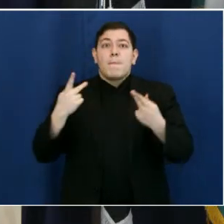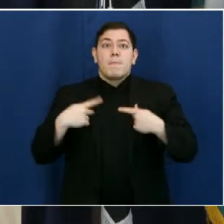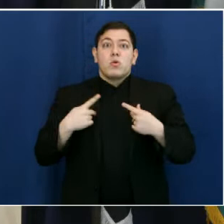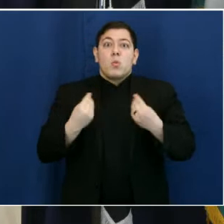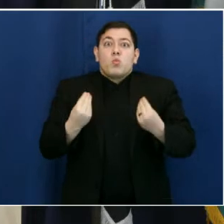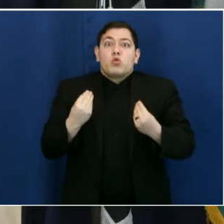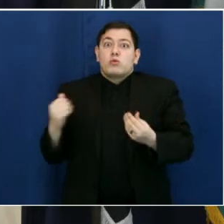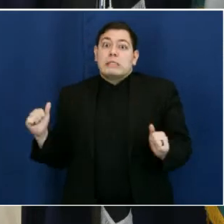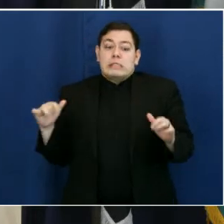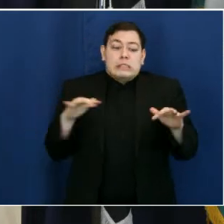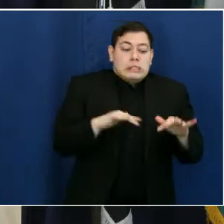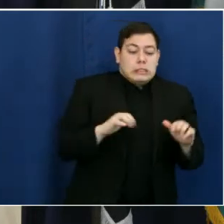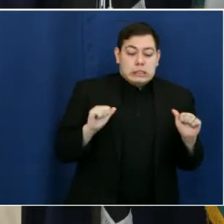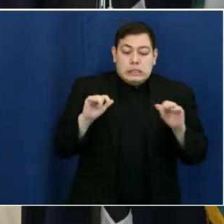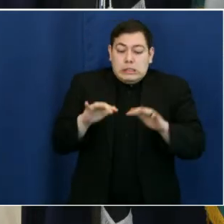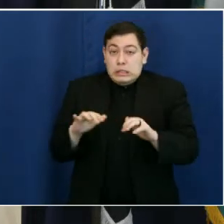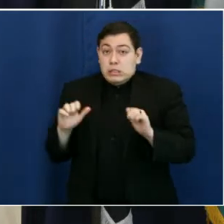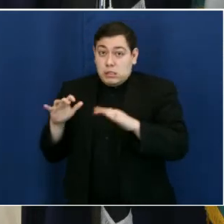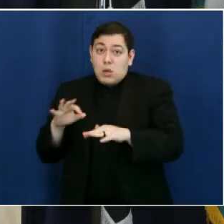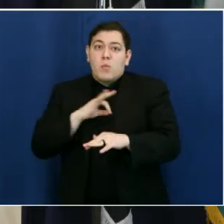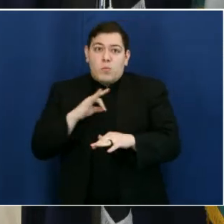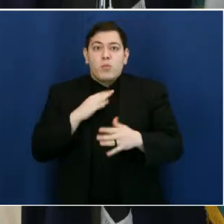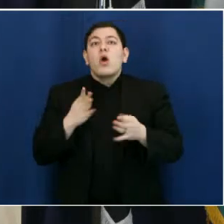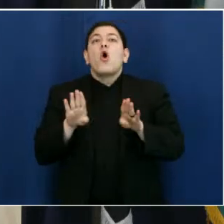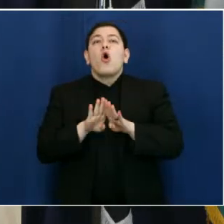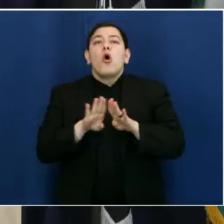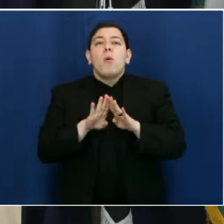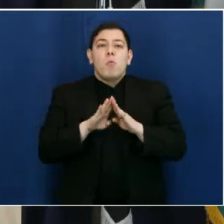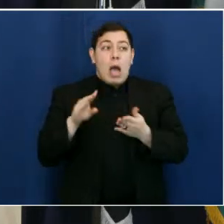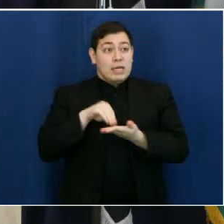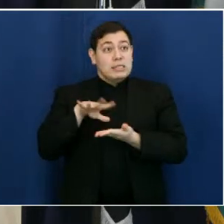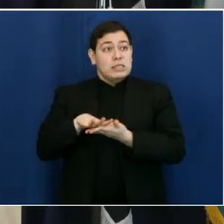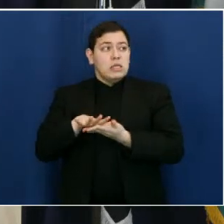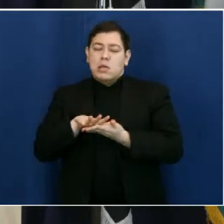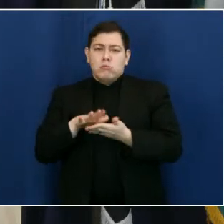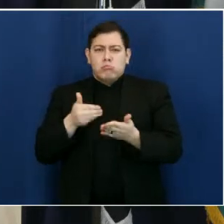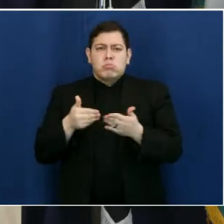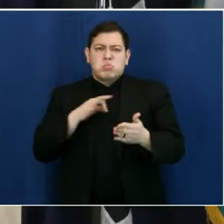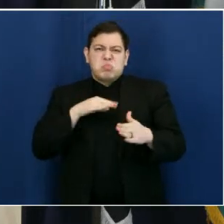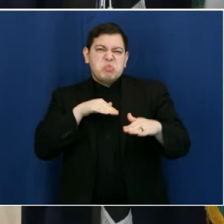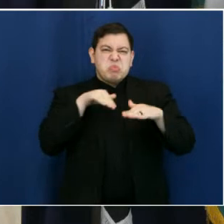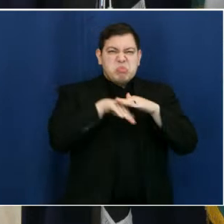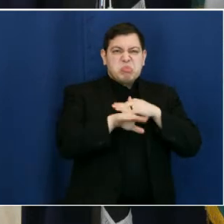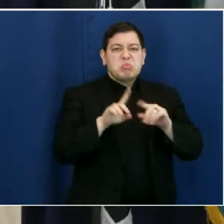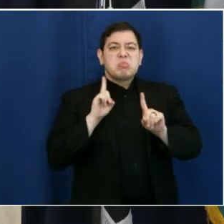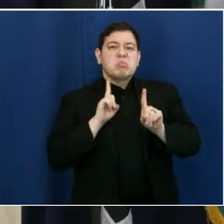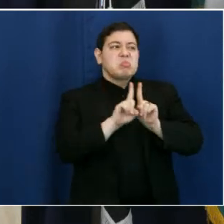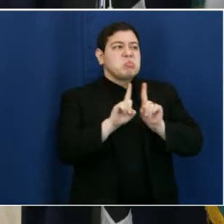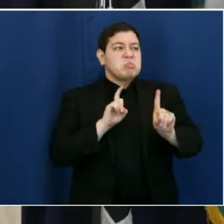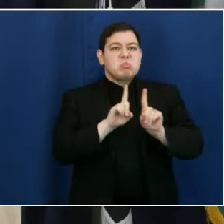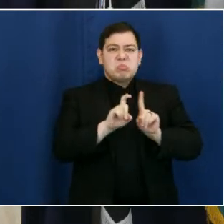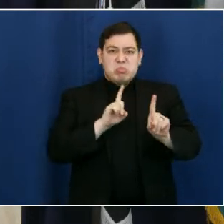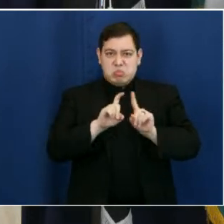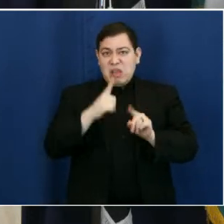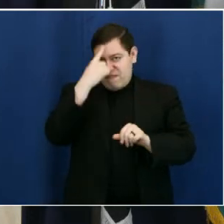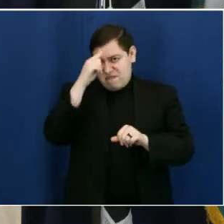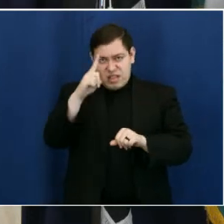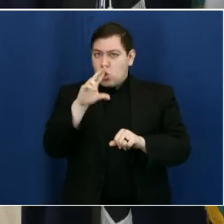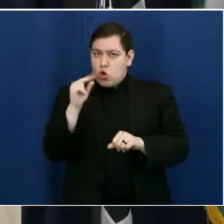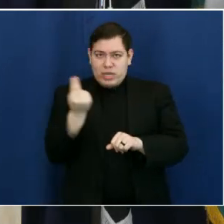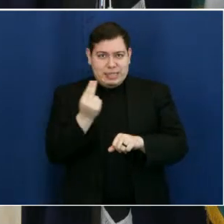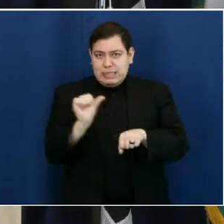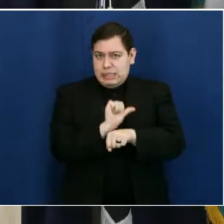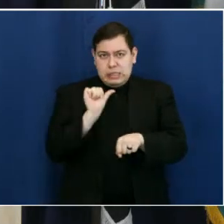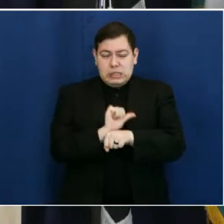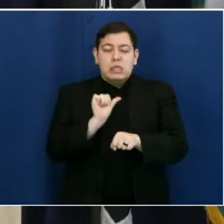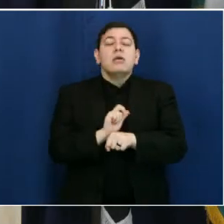participar de pie, ¿verdad? Entonces, lo que sí queremos enfatizar es que es muy importante que las personas, antes de que vayan a